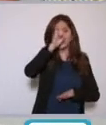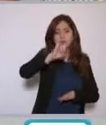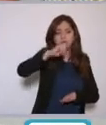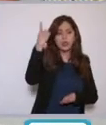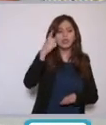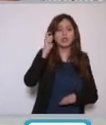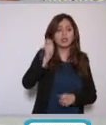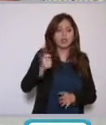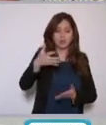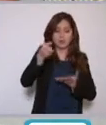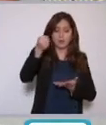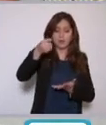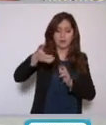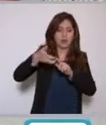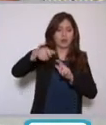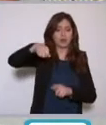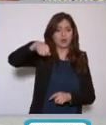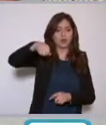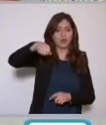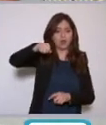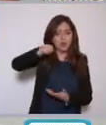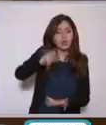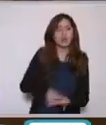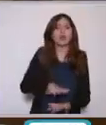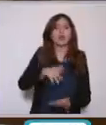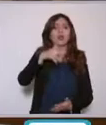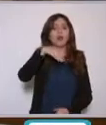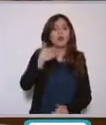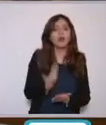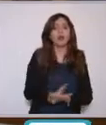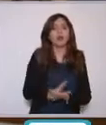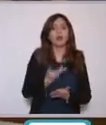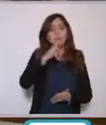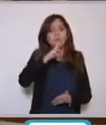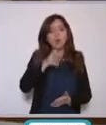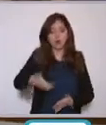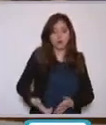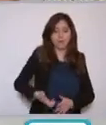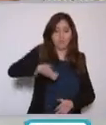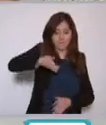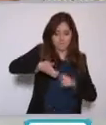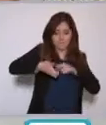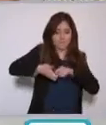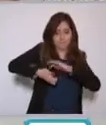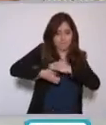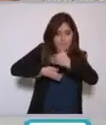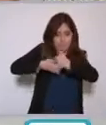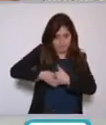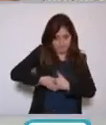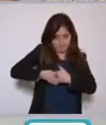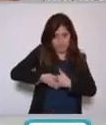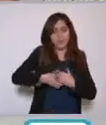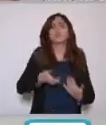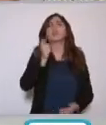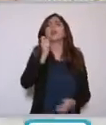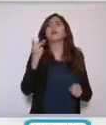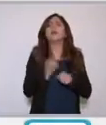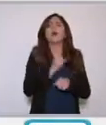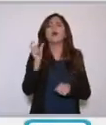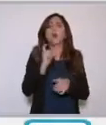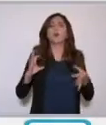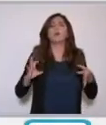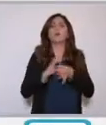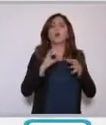solamente de los dedos, es muy fácil que se te llegue a caer, entonces es muchísimo mejor en la parte baja. ¿Qué pasa con las formas corporales y las